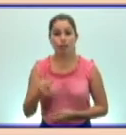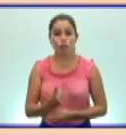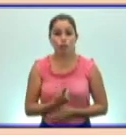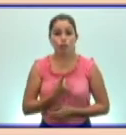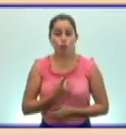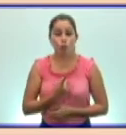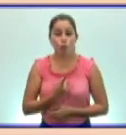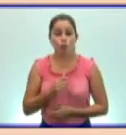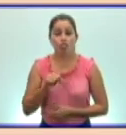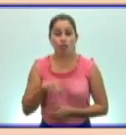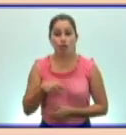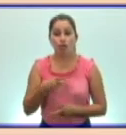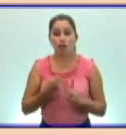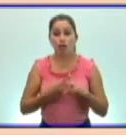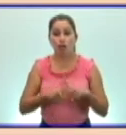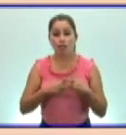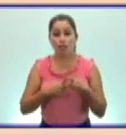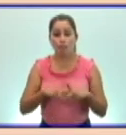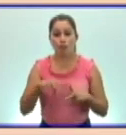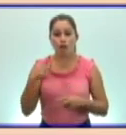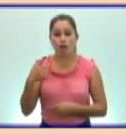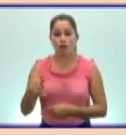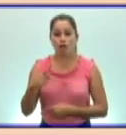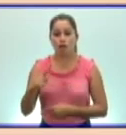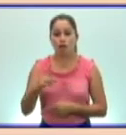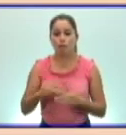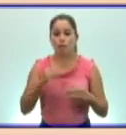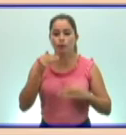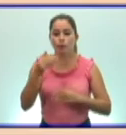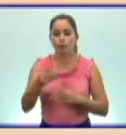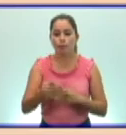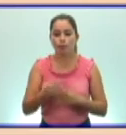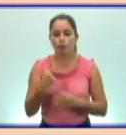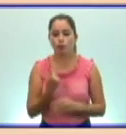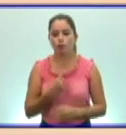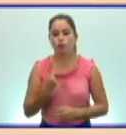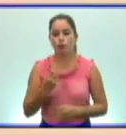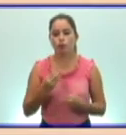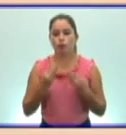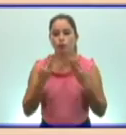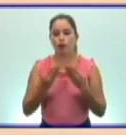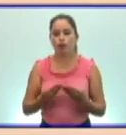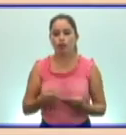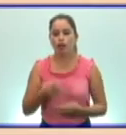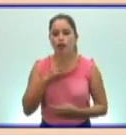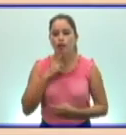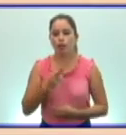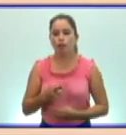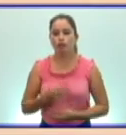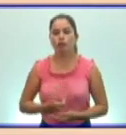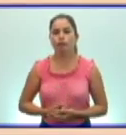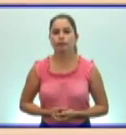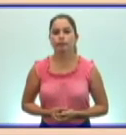de resolver el ejercicio y posteriormente nosotros les vamos a dar la respuesta.